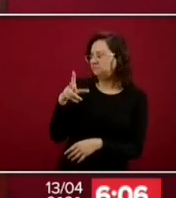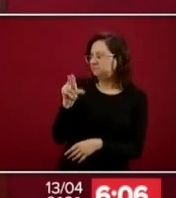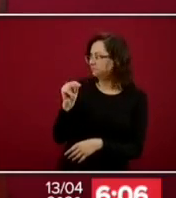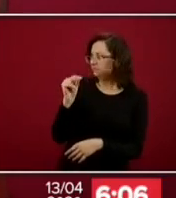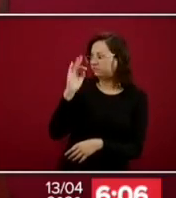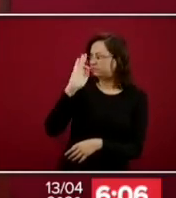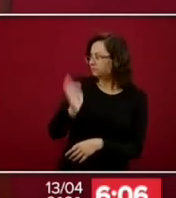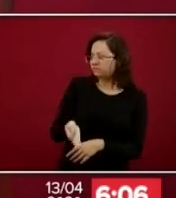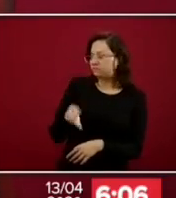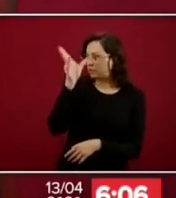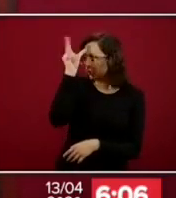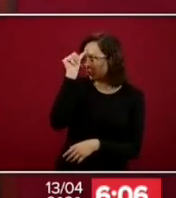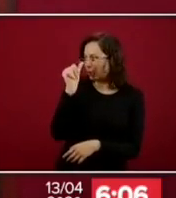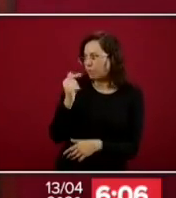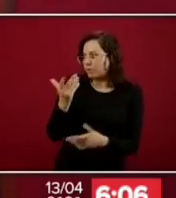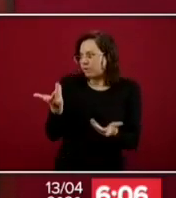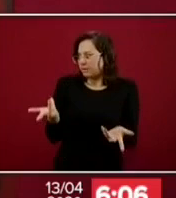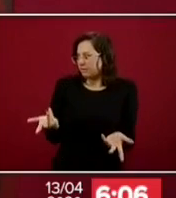no aceptó.